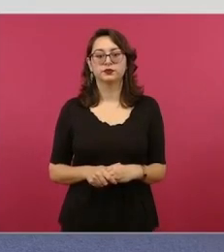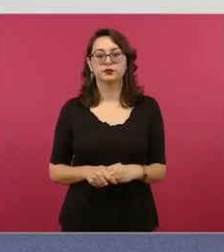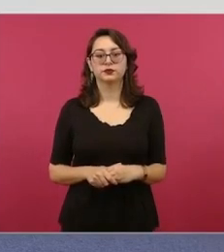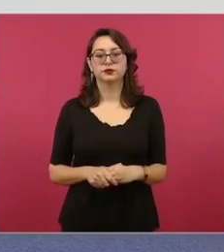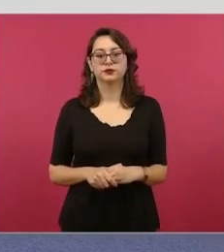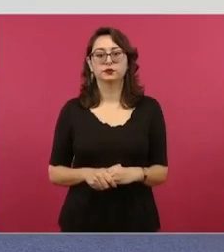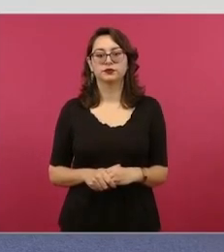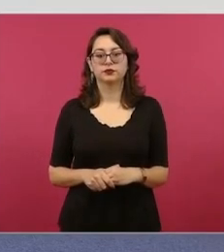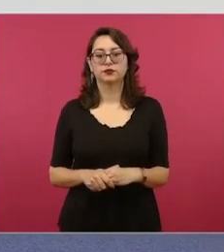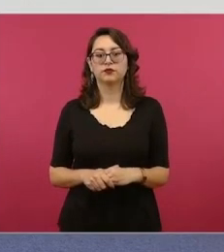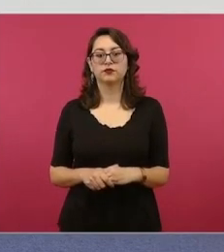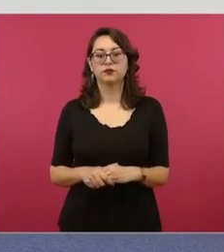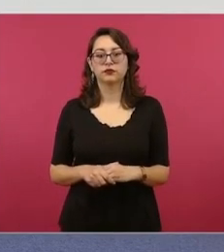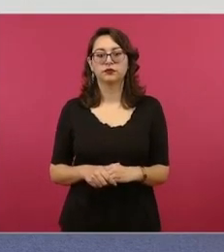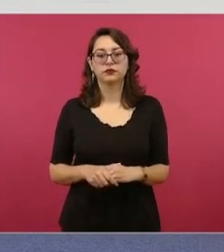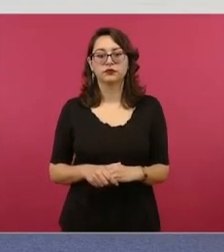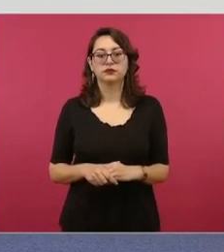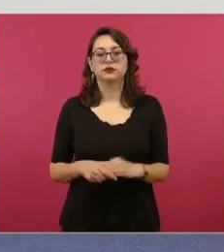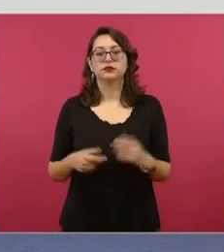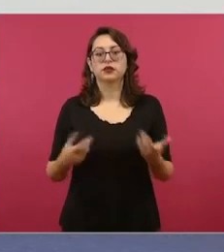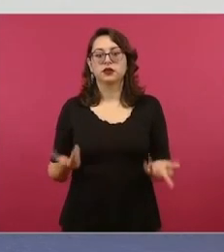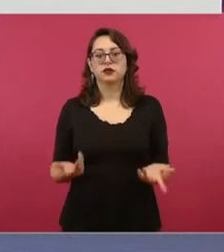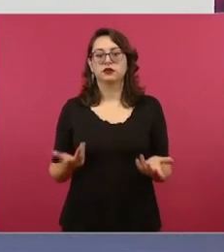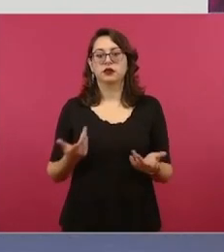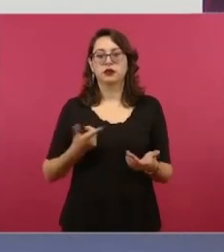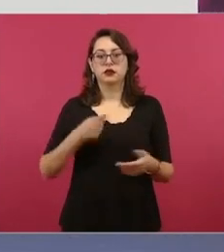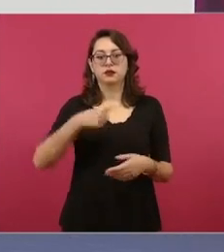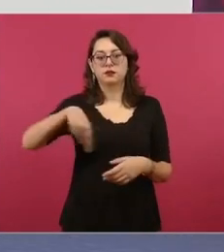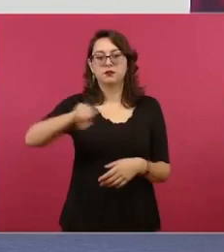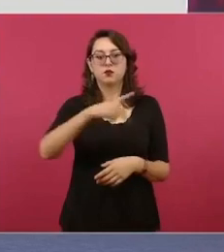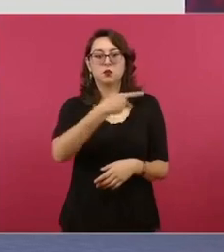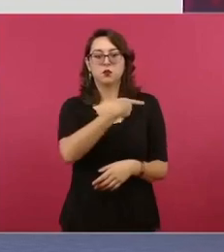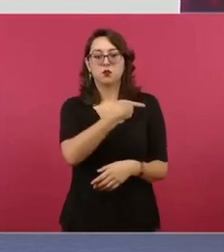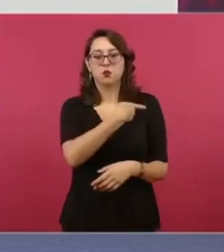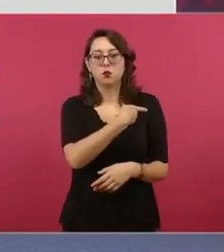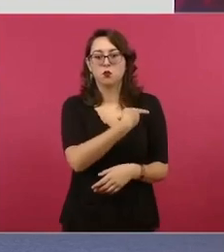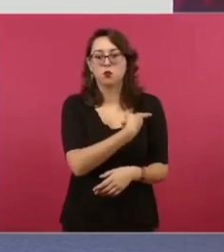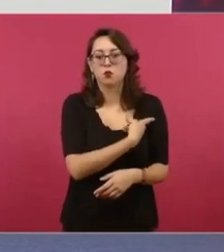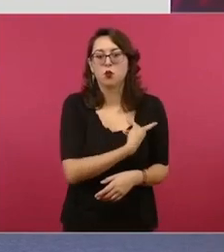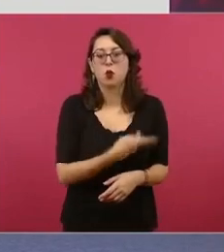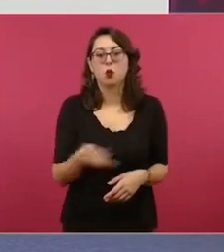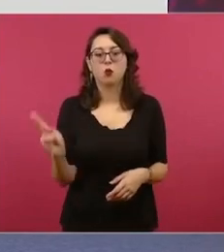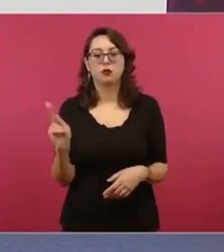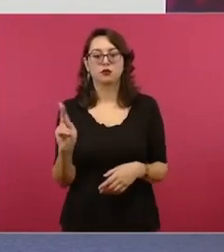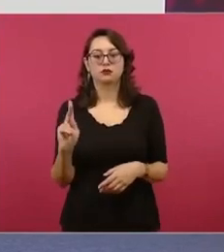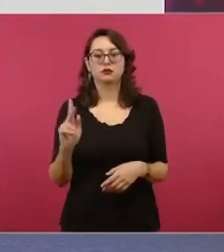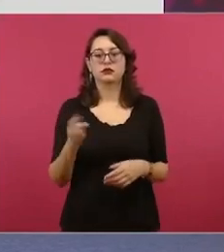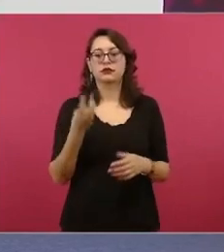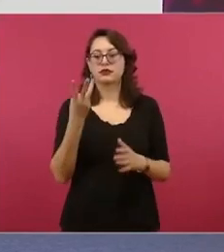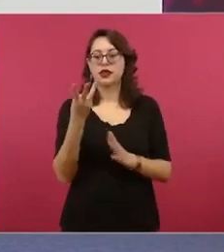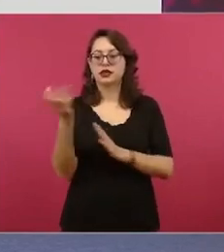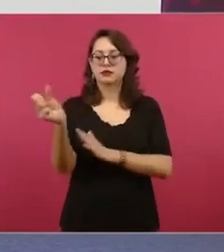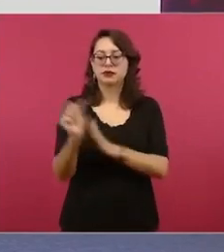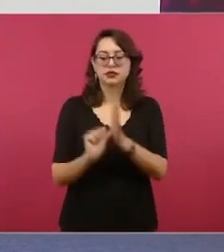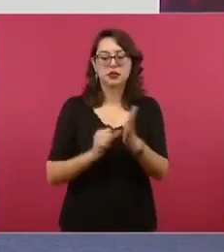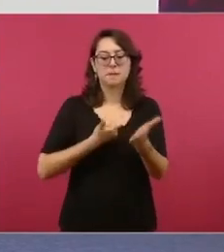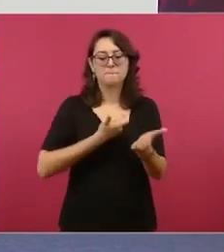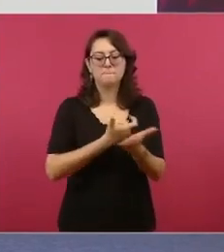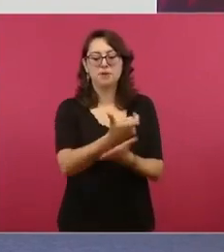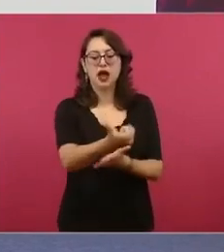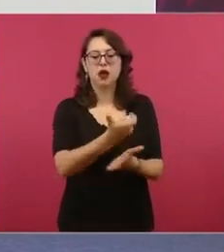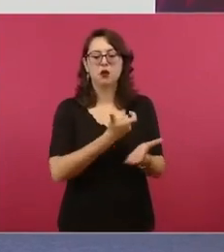los ingresos trimestrales, ingreso corriente promedio trimestral